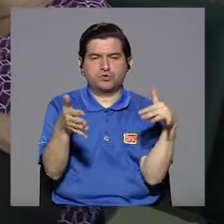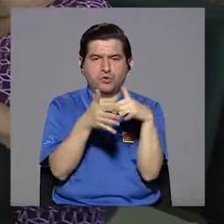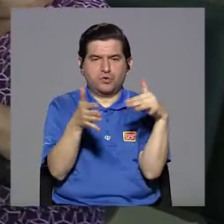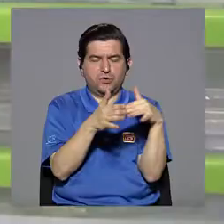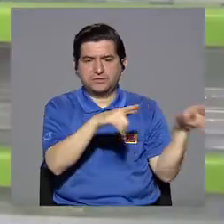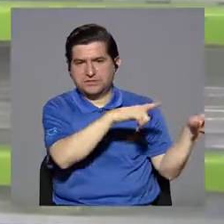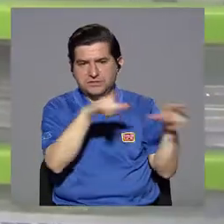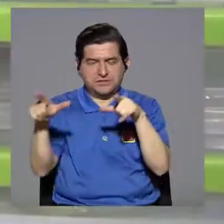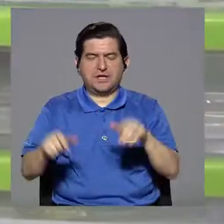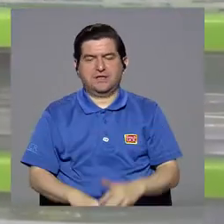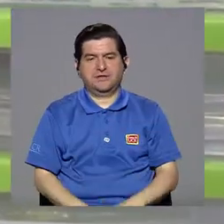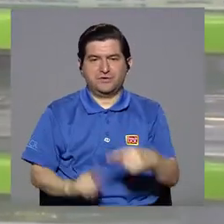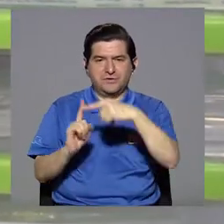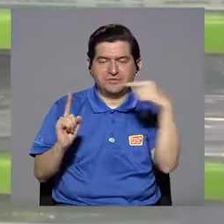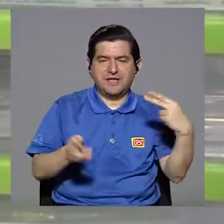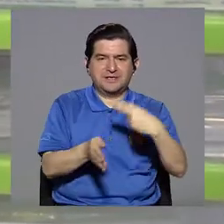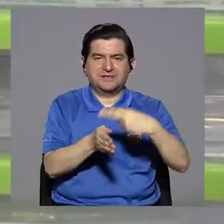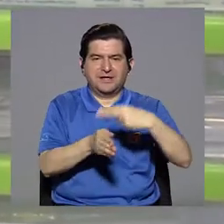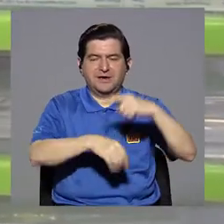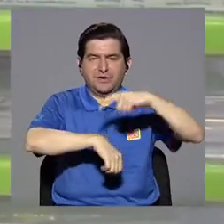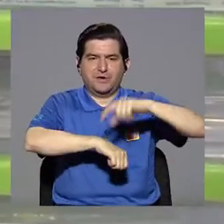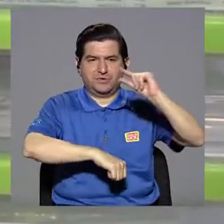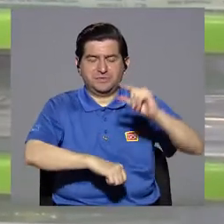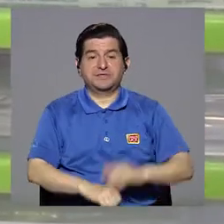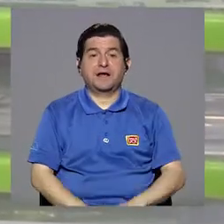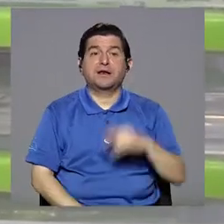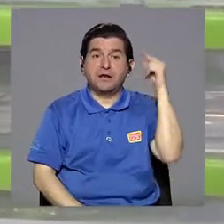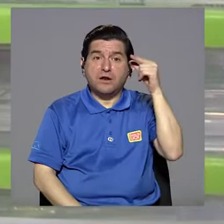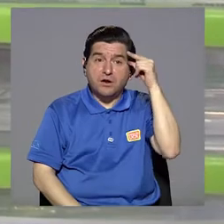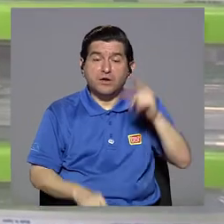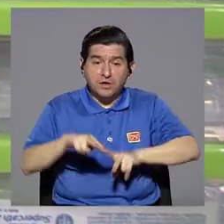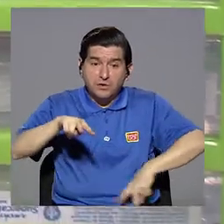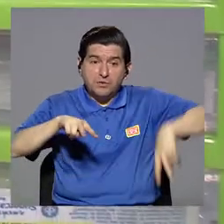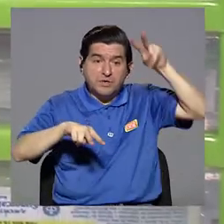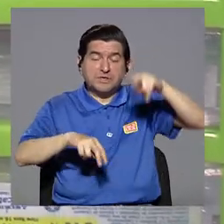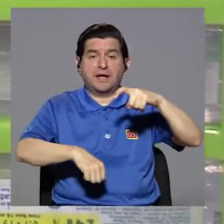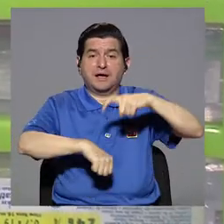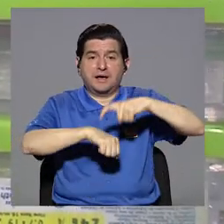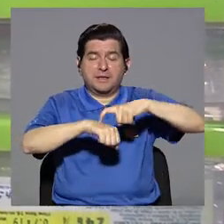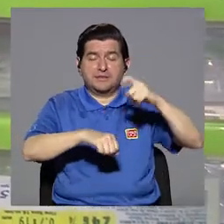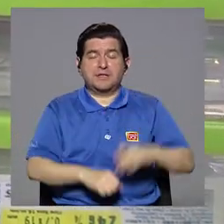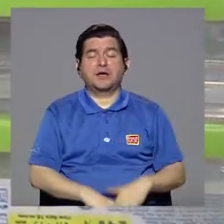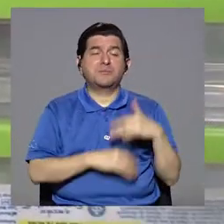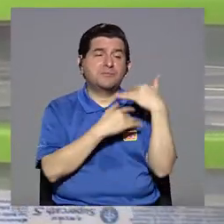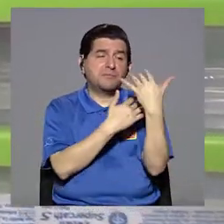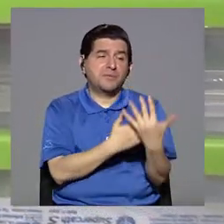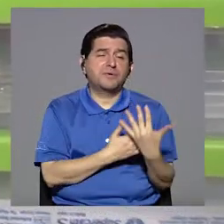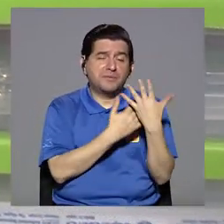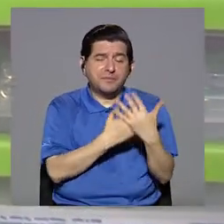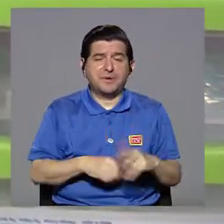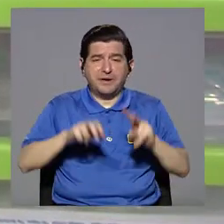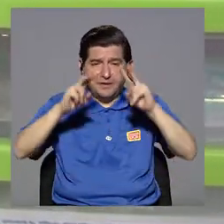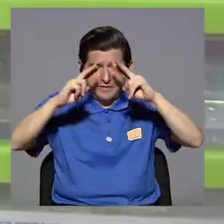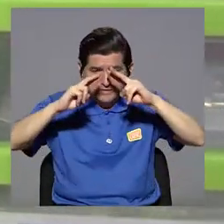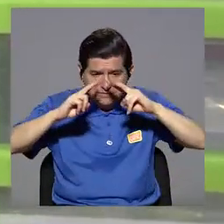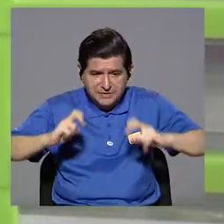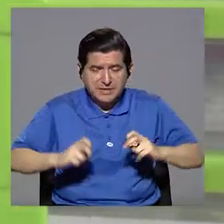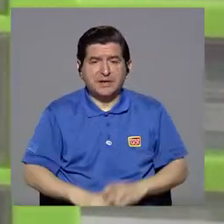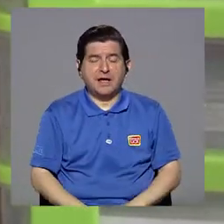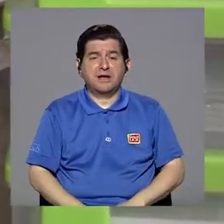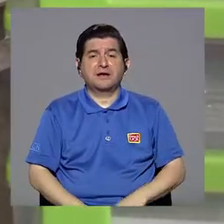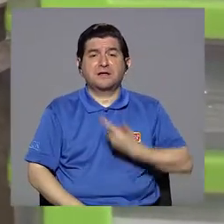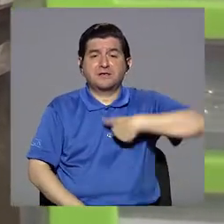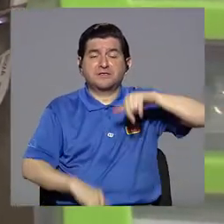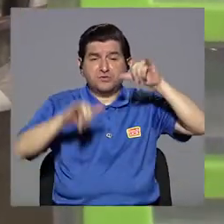por medio del hospital de día que tiene su venta porque lógicamente el tiempo que gastamos afuera esperando hacer los exámenes y